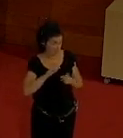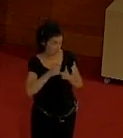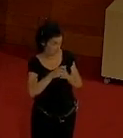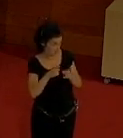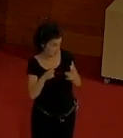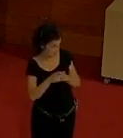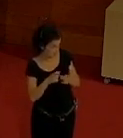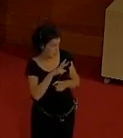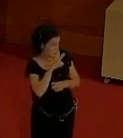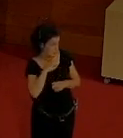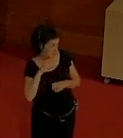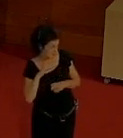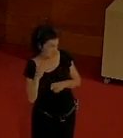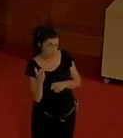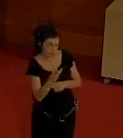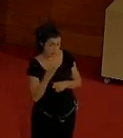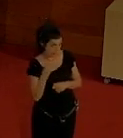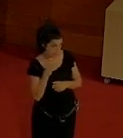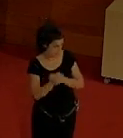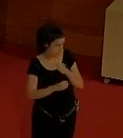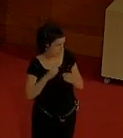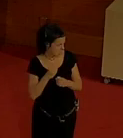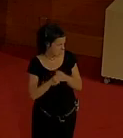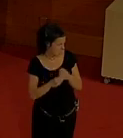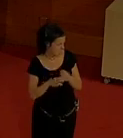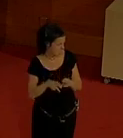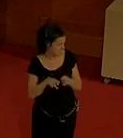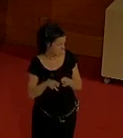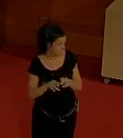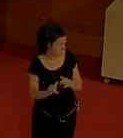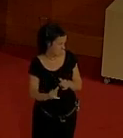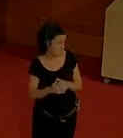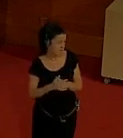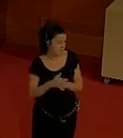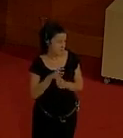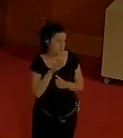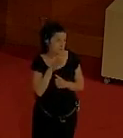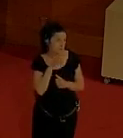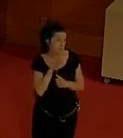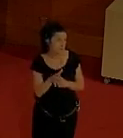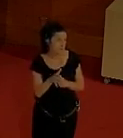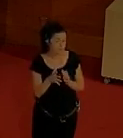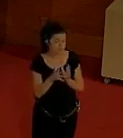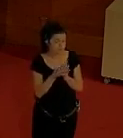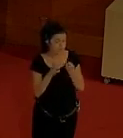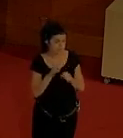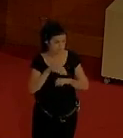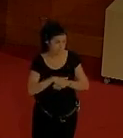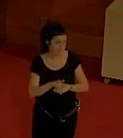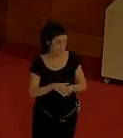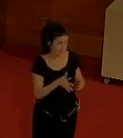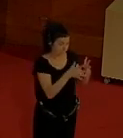deberían tener no deberían tener en el sentido de que no no se ajustan al Tratado de no proliferación Estados Unidos en su